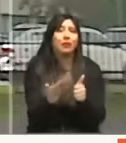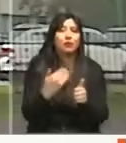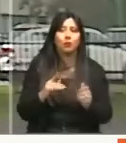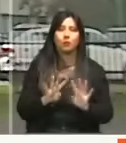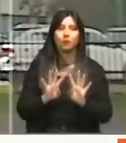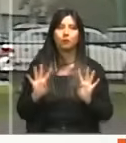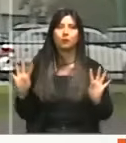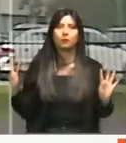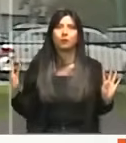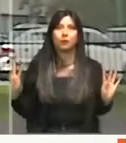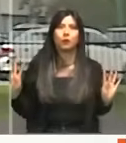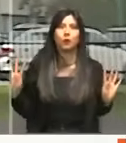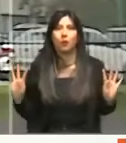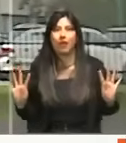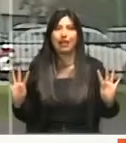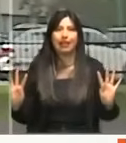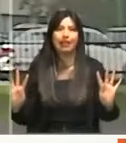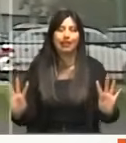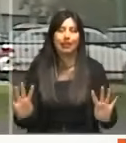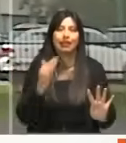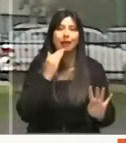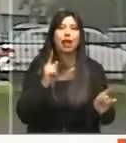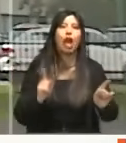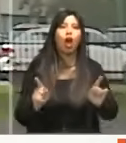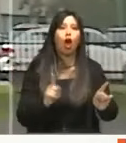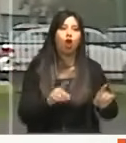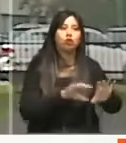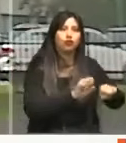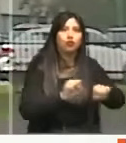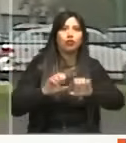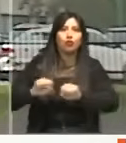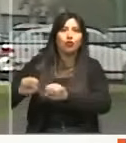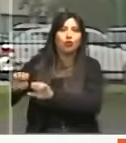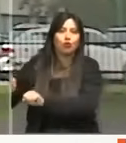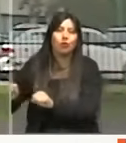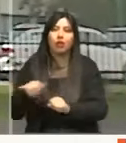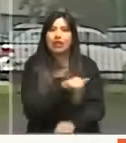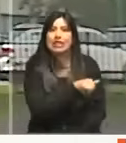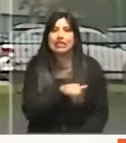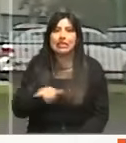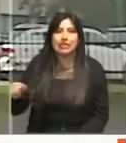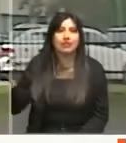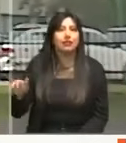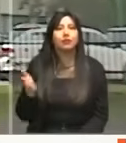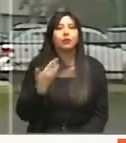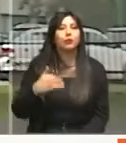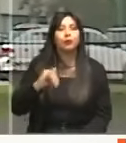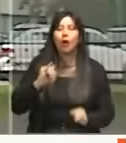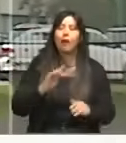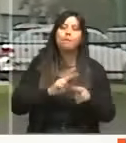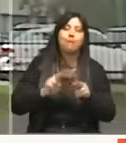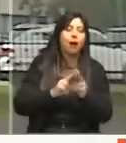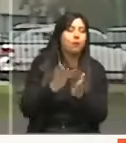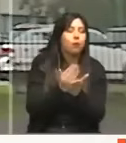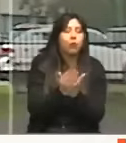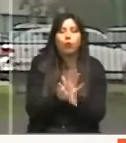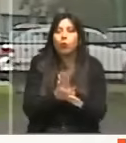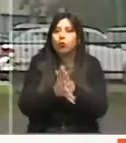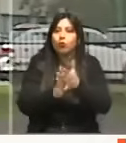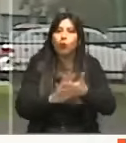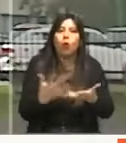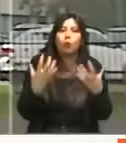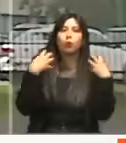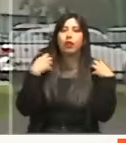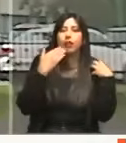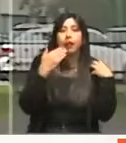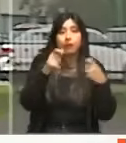alineados, de que exista una coordinación. Pues existe mucha preparación de parte de nosotros y de los oficiales que en sí ponen la responsabilidad